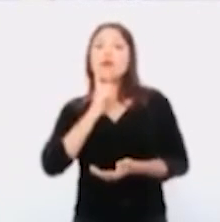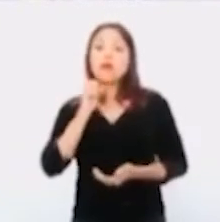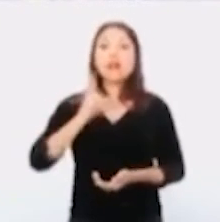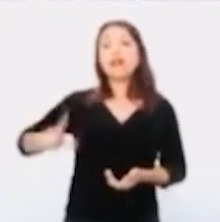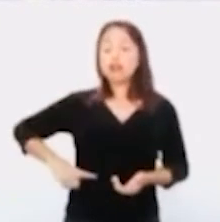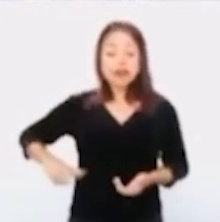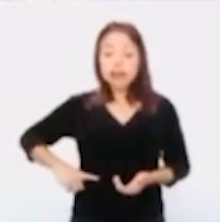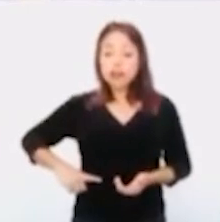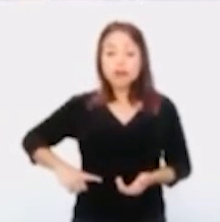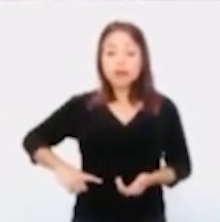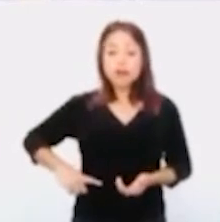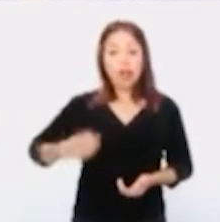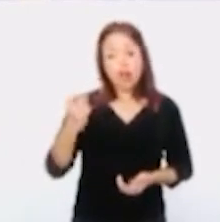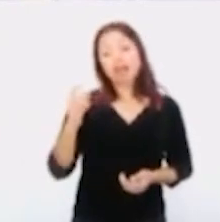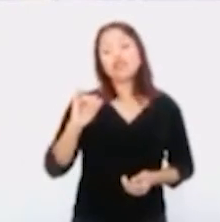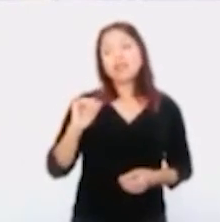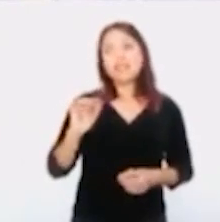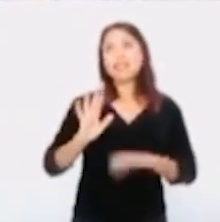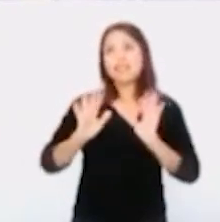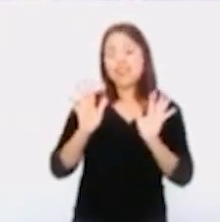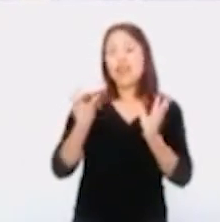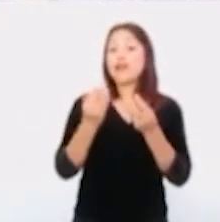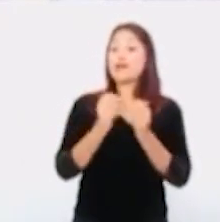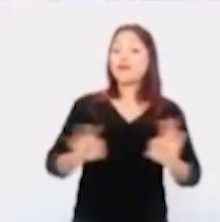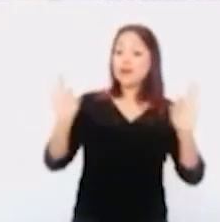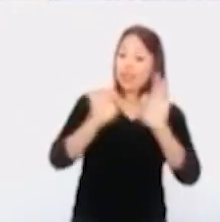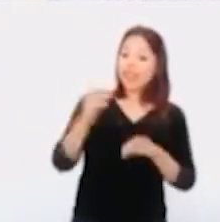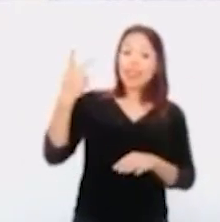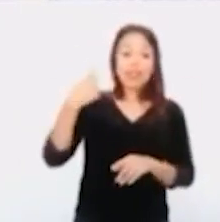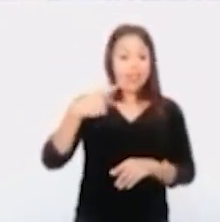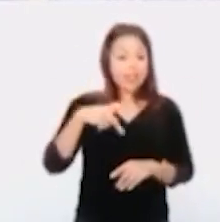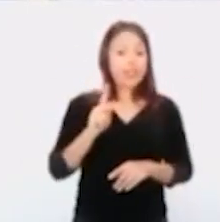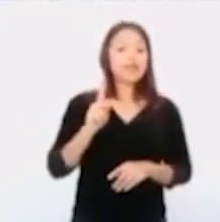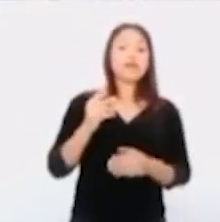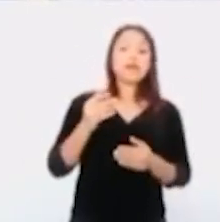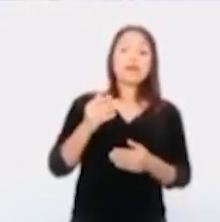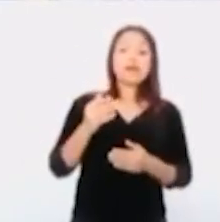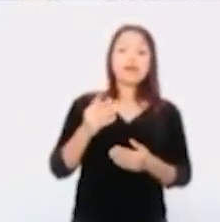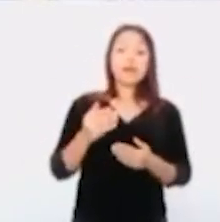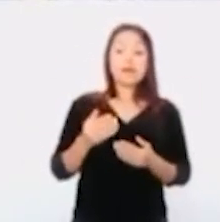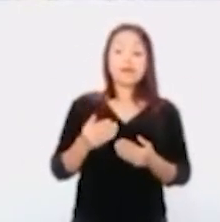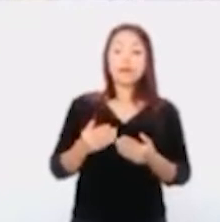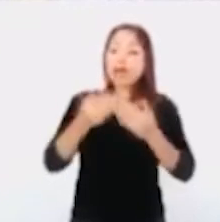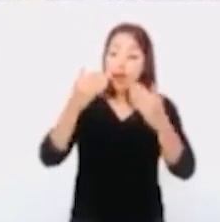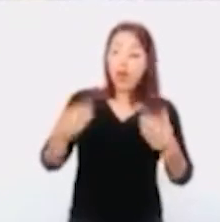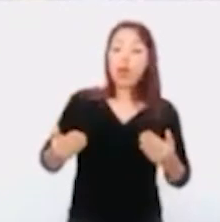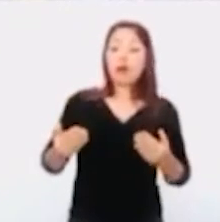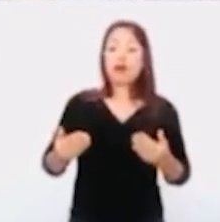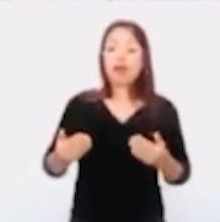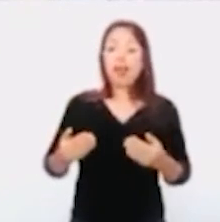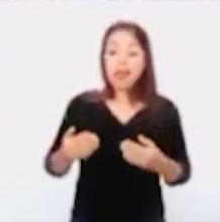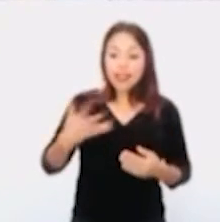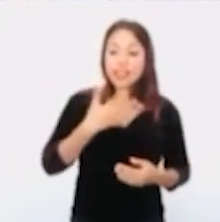comedores estudiantiles populares para brindar una opción económica en la alimentación de los jóvenes la exalcaldesa de istapalapa